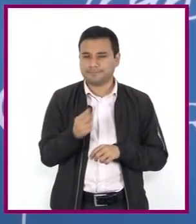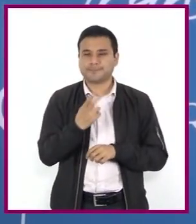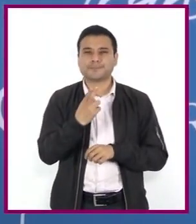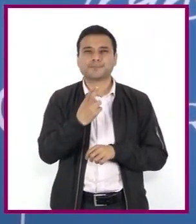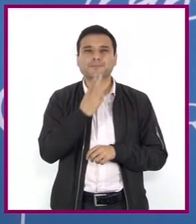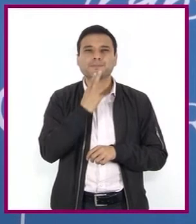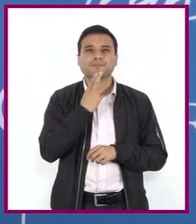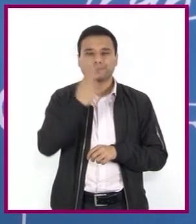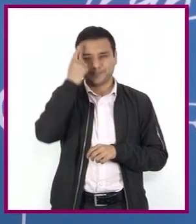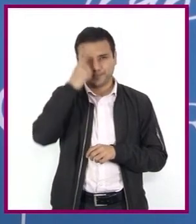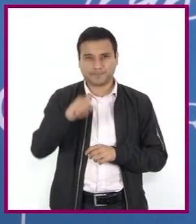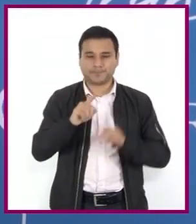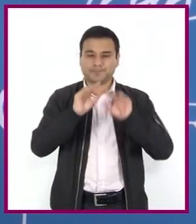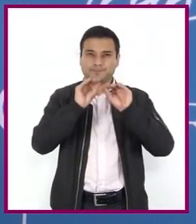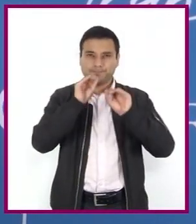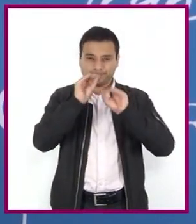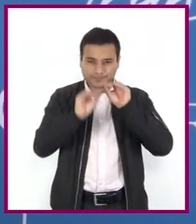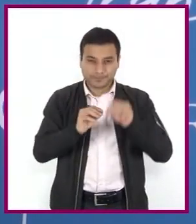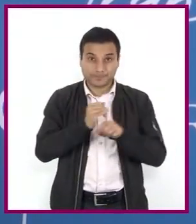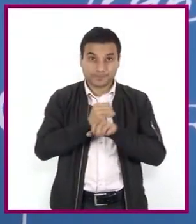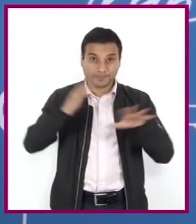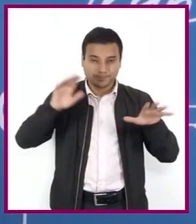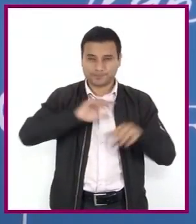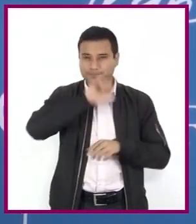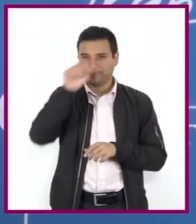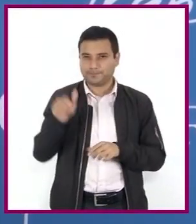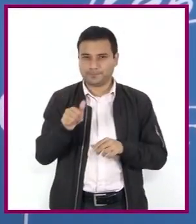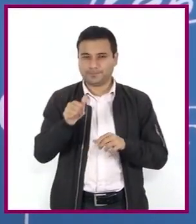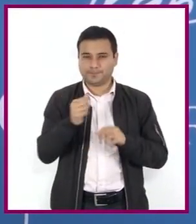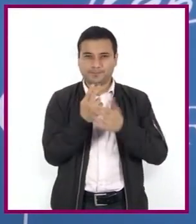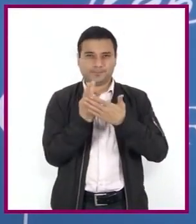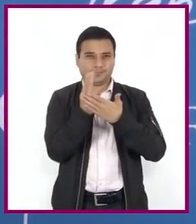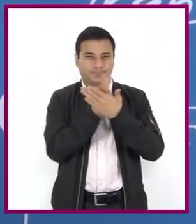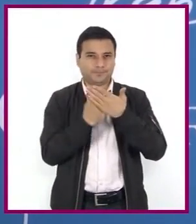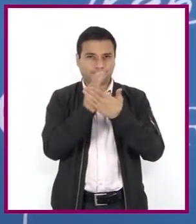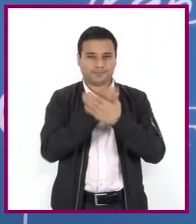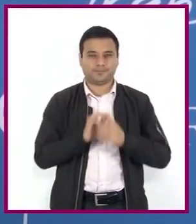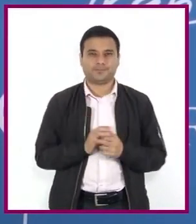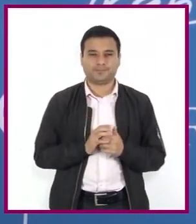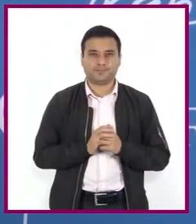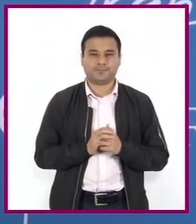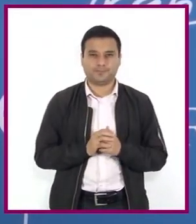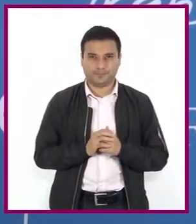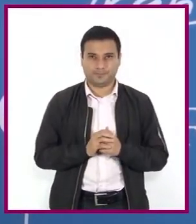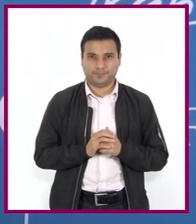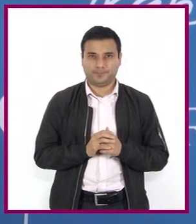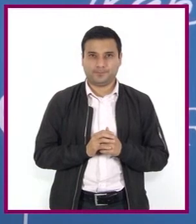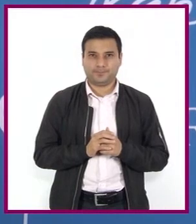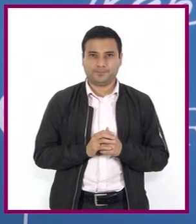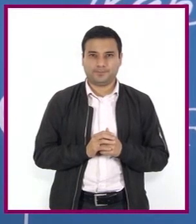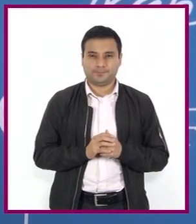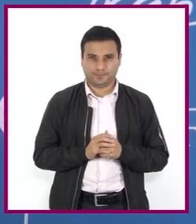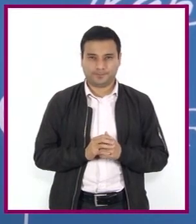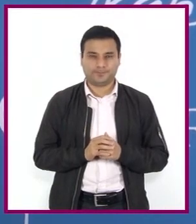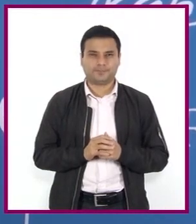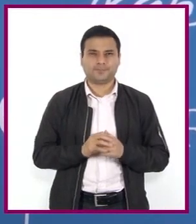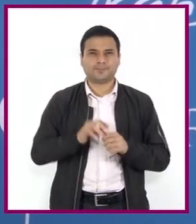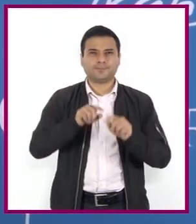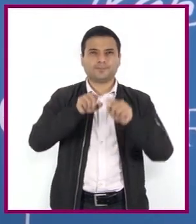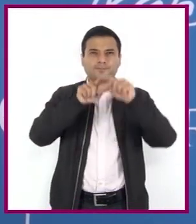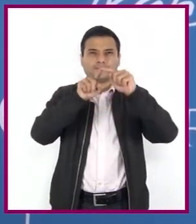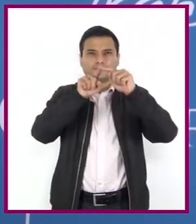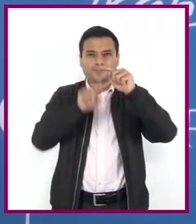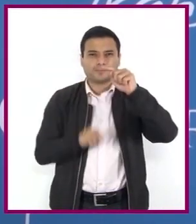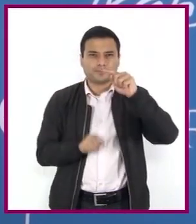los datos y después la gráfica. En el eje de las abscisas representaremos la inversión en miles